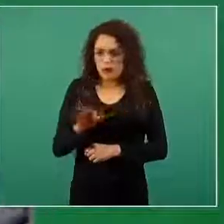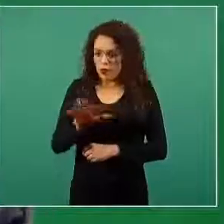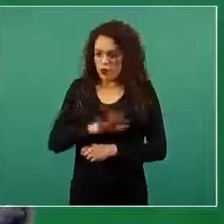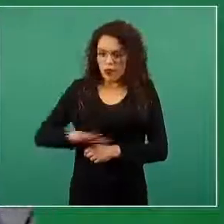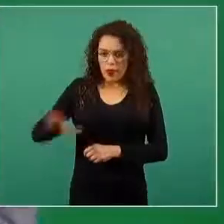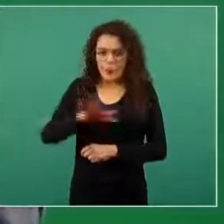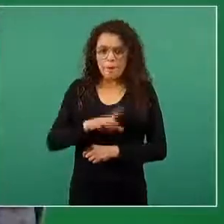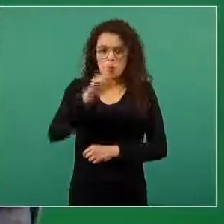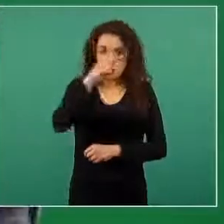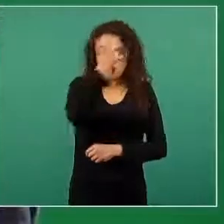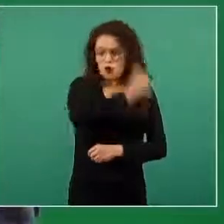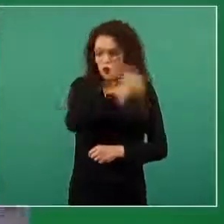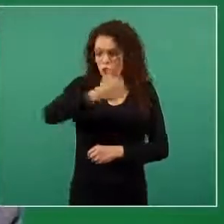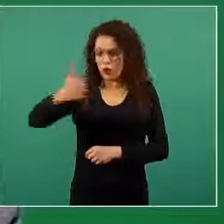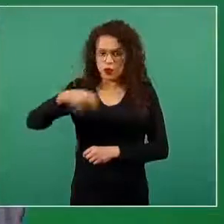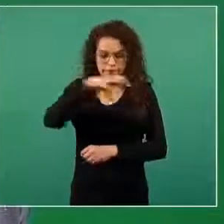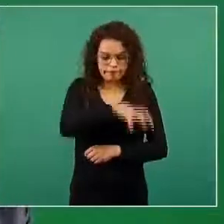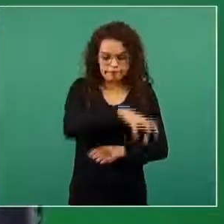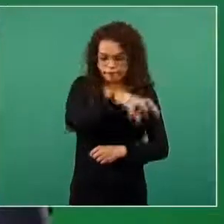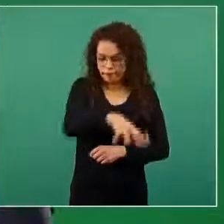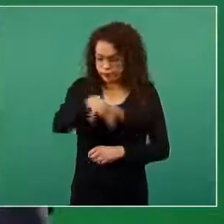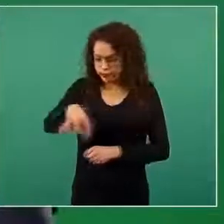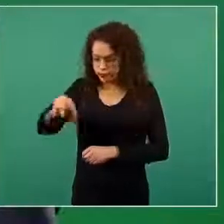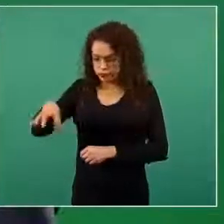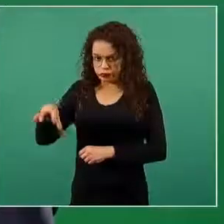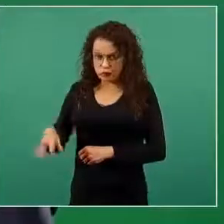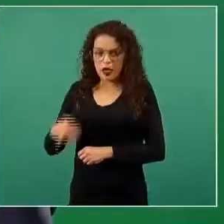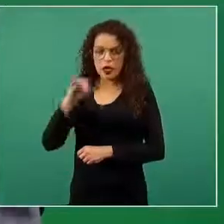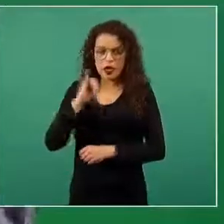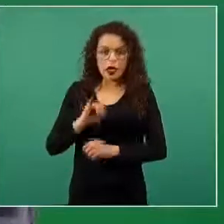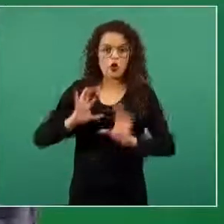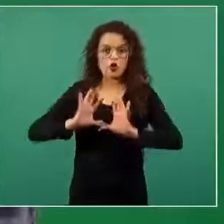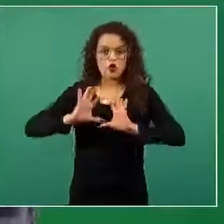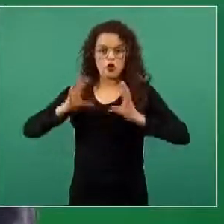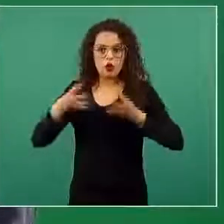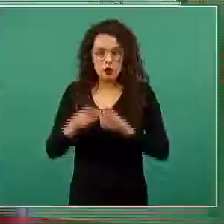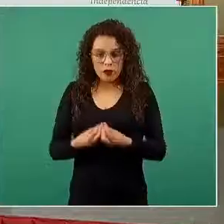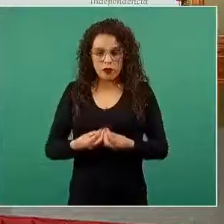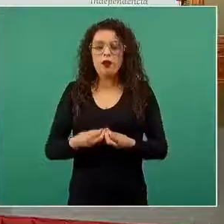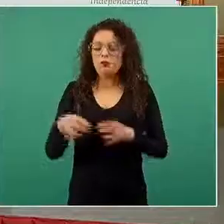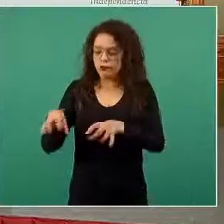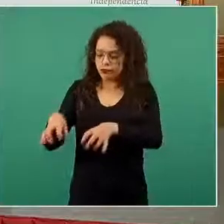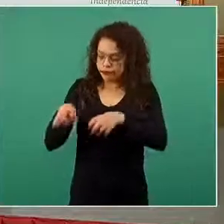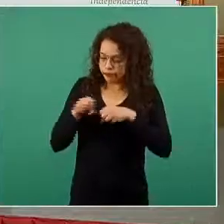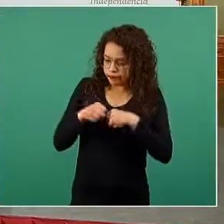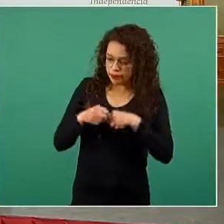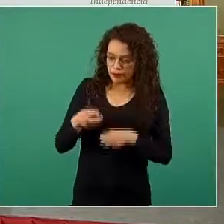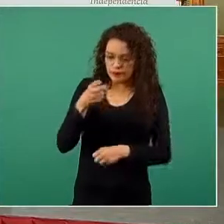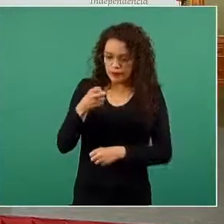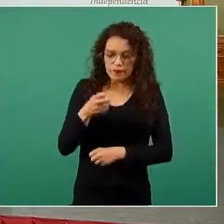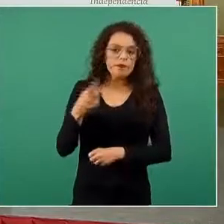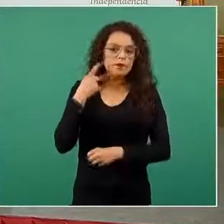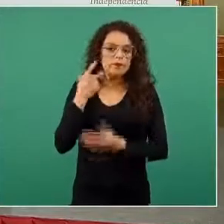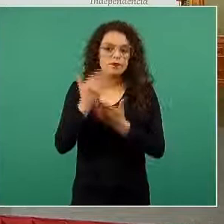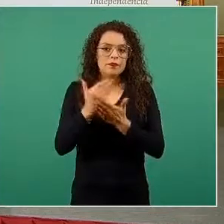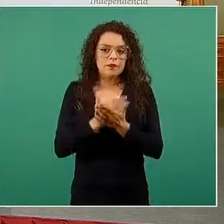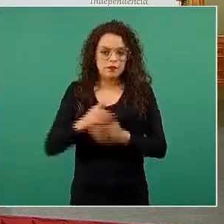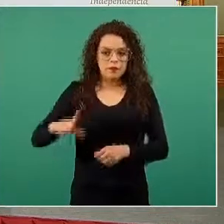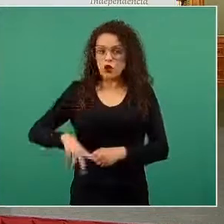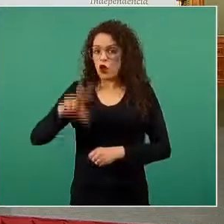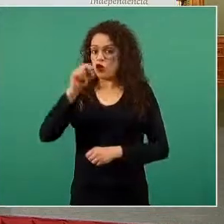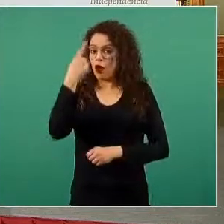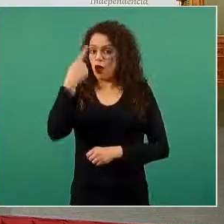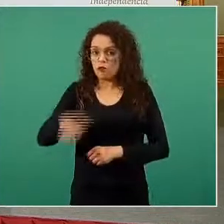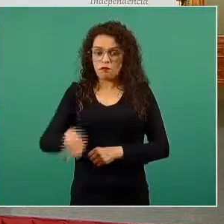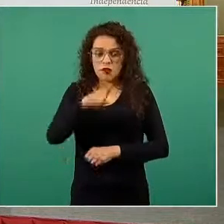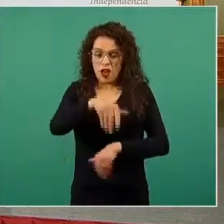poblaciones, cada una de las localidades y el conjunto se apropien de esas políticas, que no venga como una imposición. Hace unos